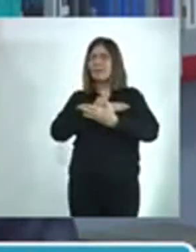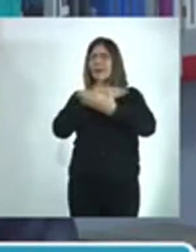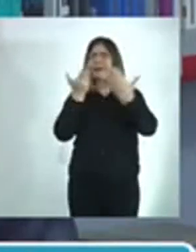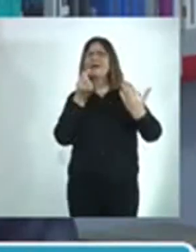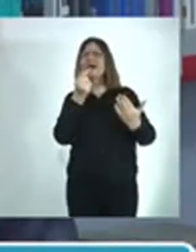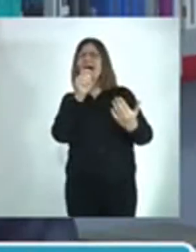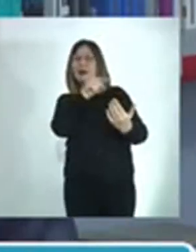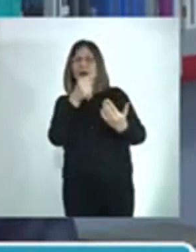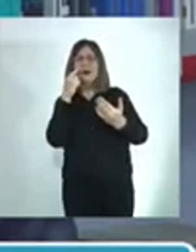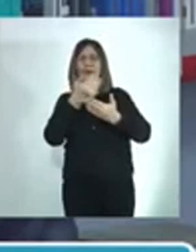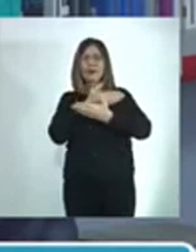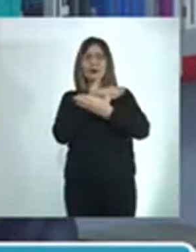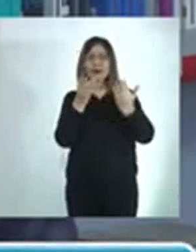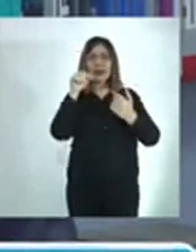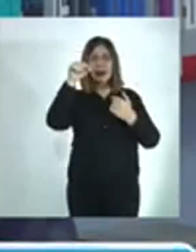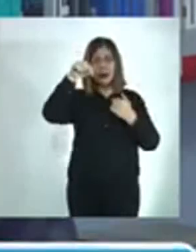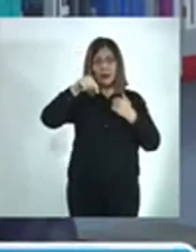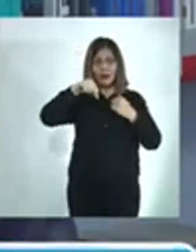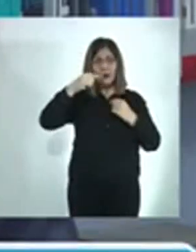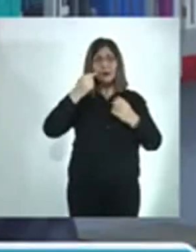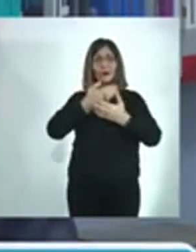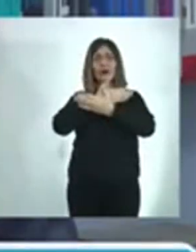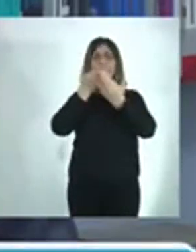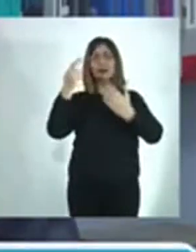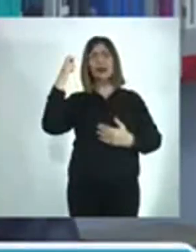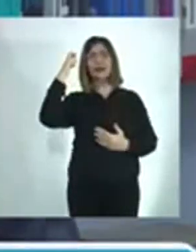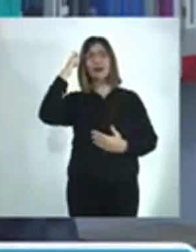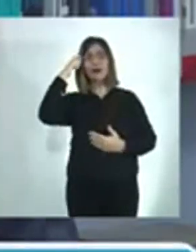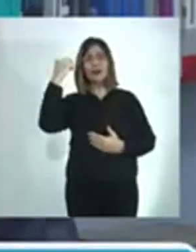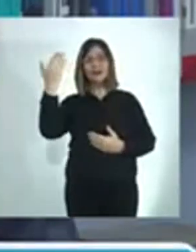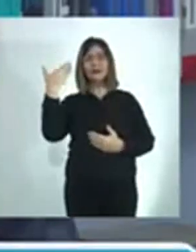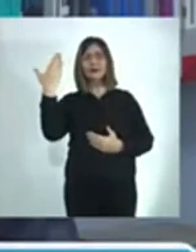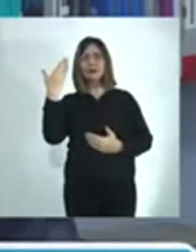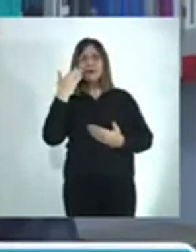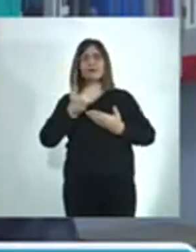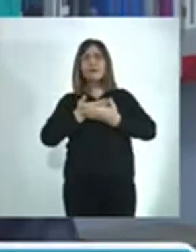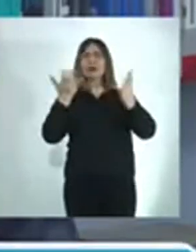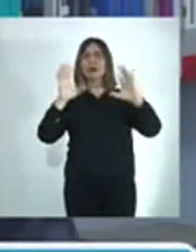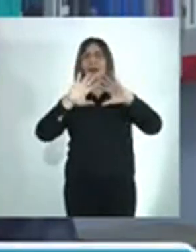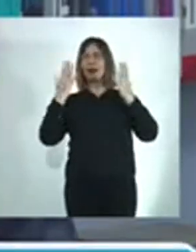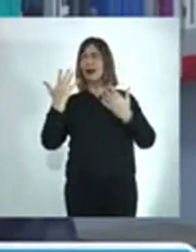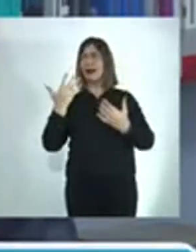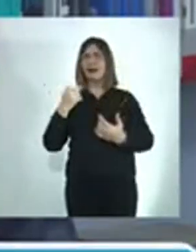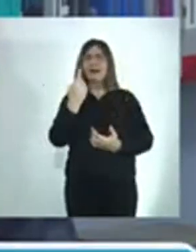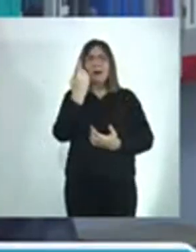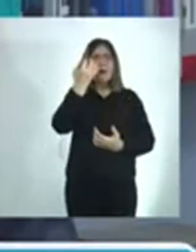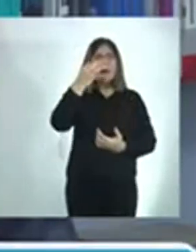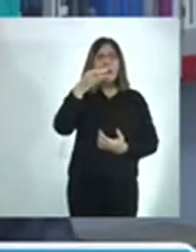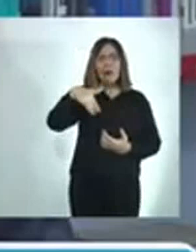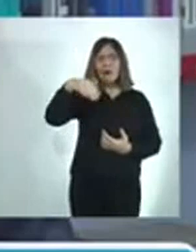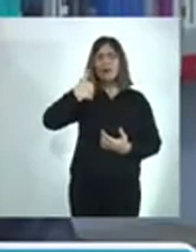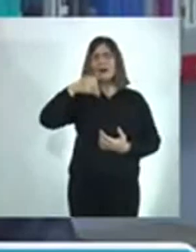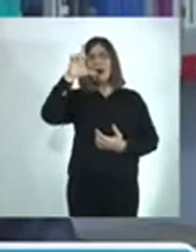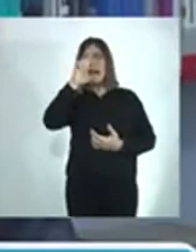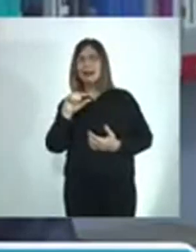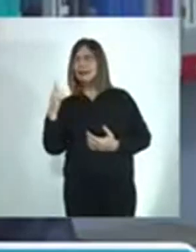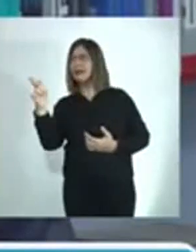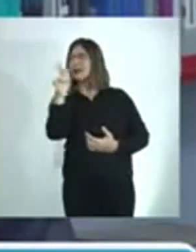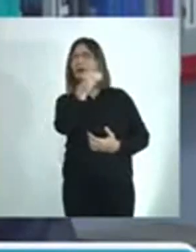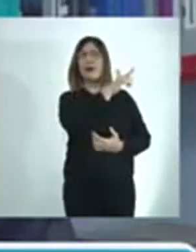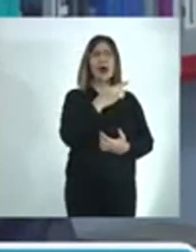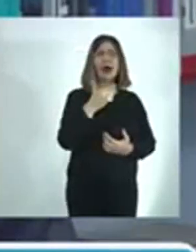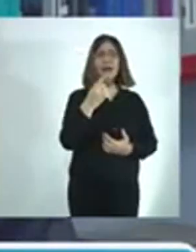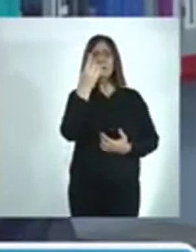vez más se hace este Congreso de Ribete Internacional, único quizás en la Argentina